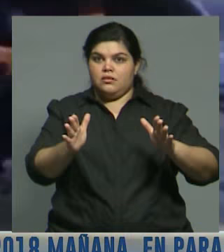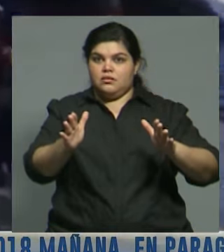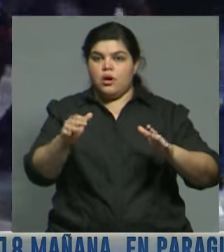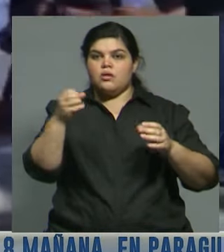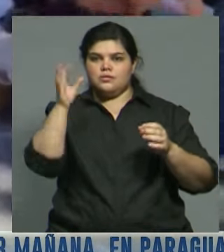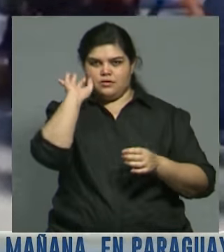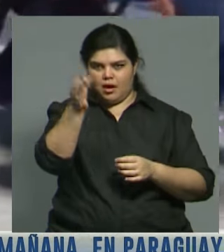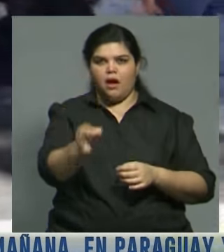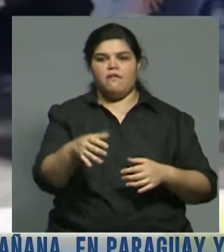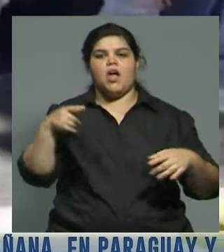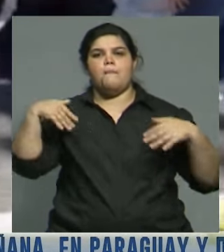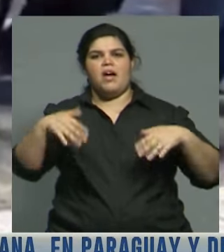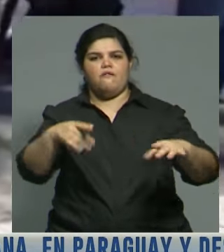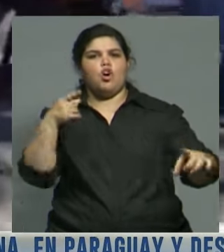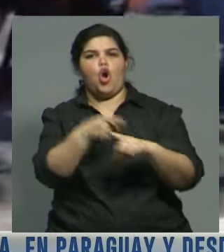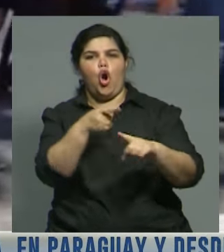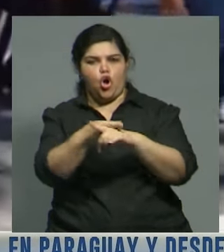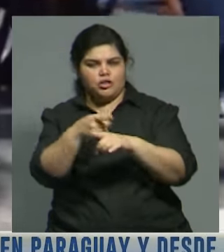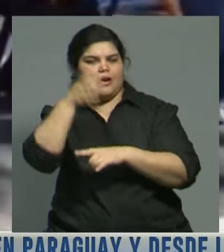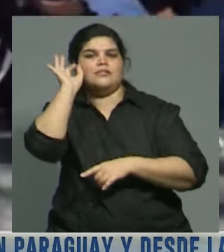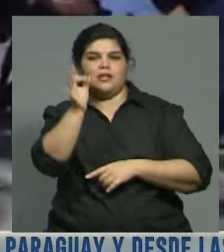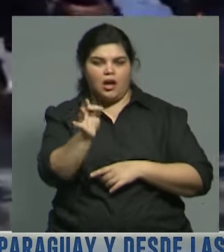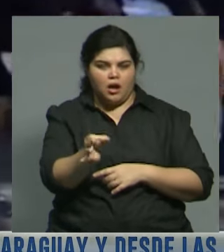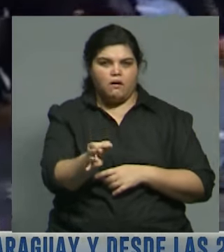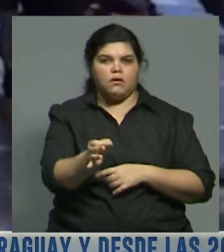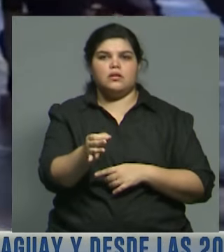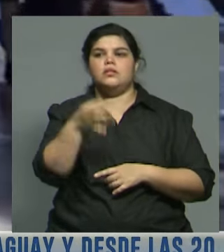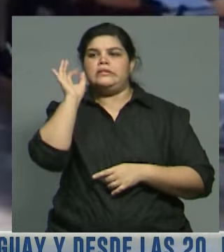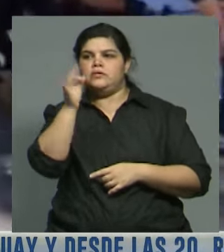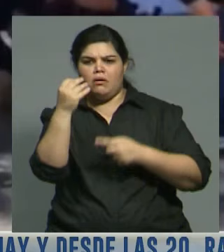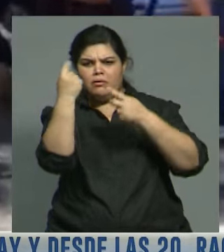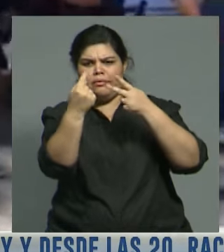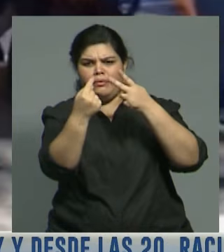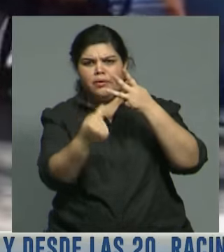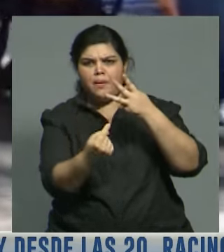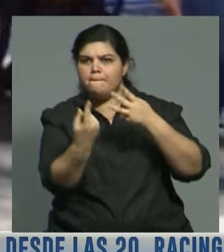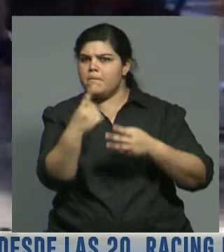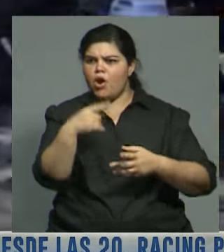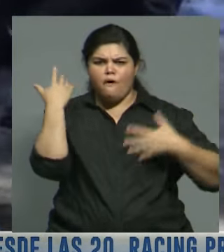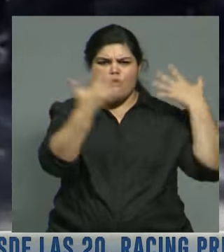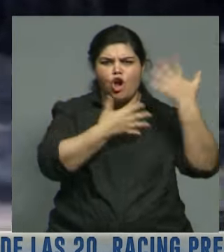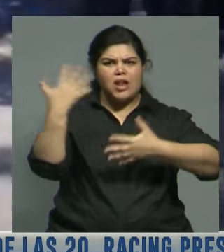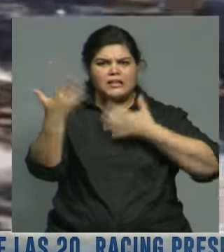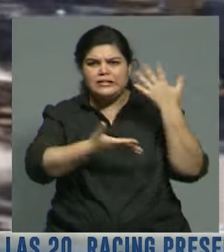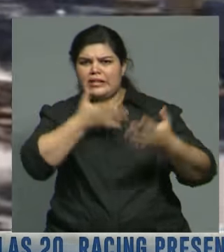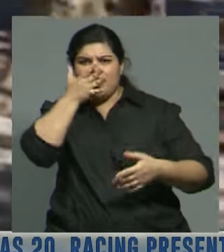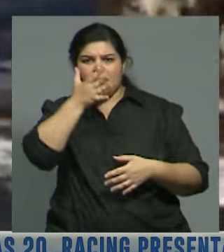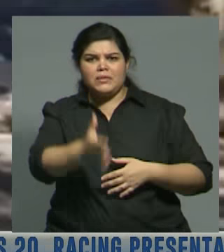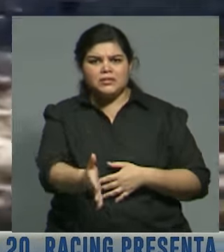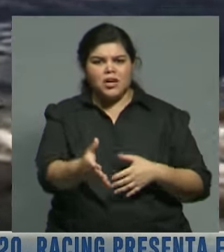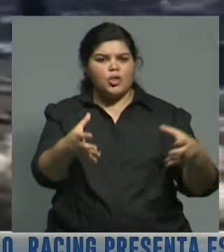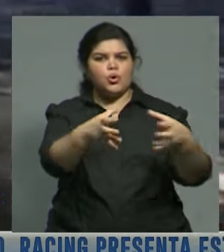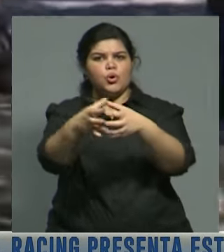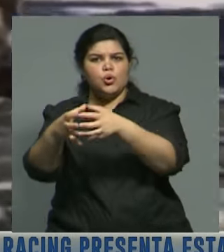haber mucha manifestación en contra. Pero bueno, digamos, tanto las acciones violentas de algunos pequeños grupos que estaban